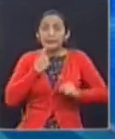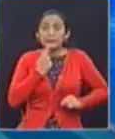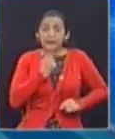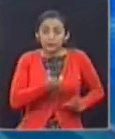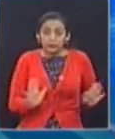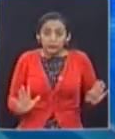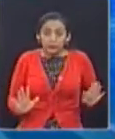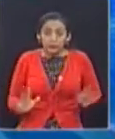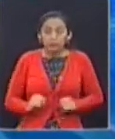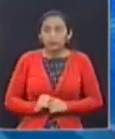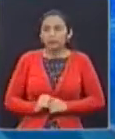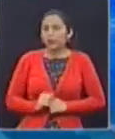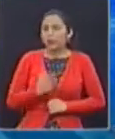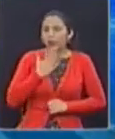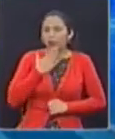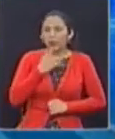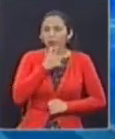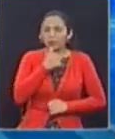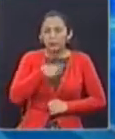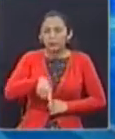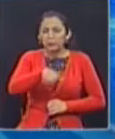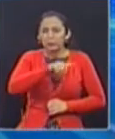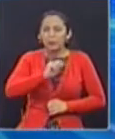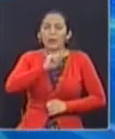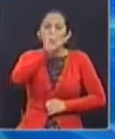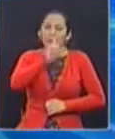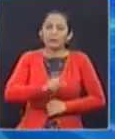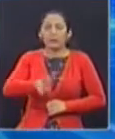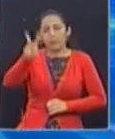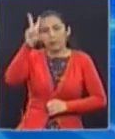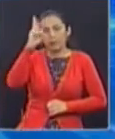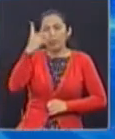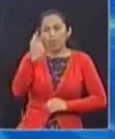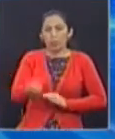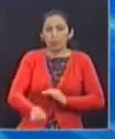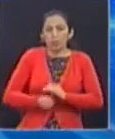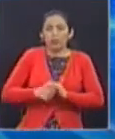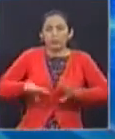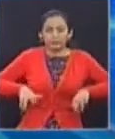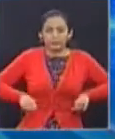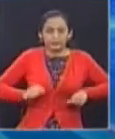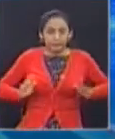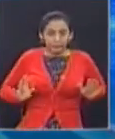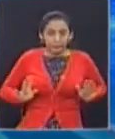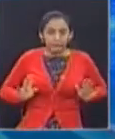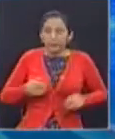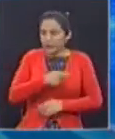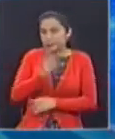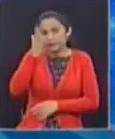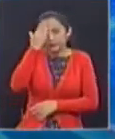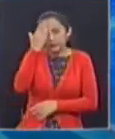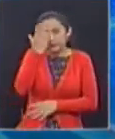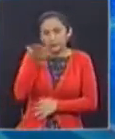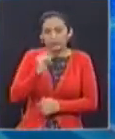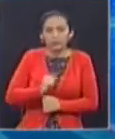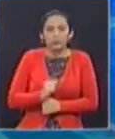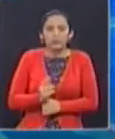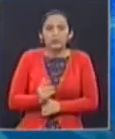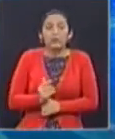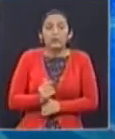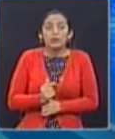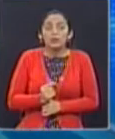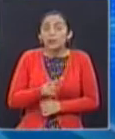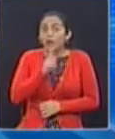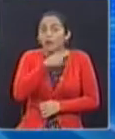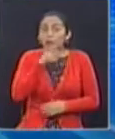están involucrados en estos casos de corrupción. Y ahí, evidentemente, todo el Ecuador sabe que está involucrado